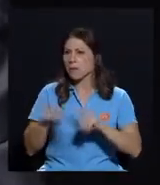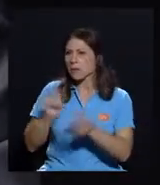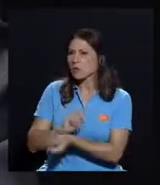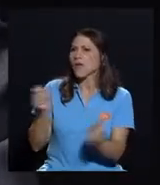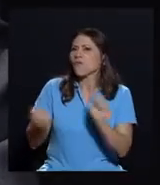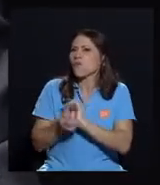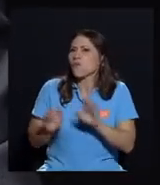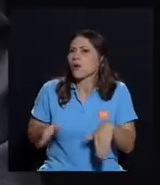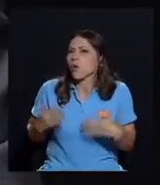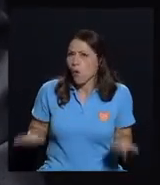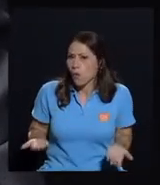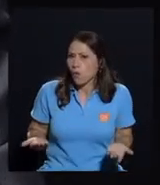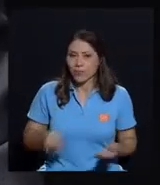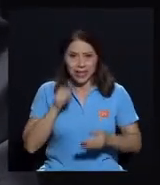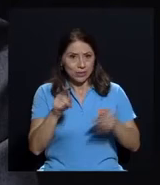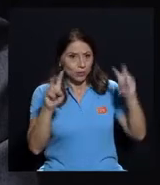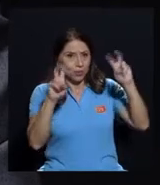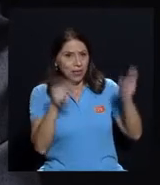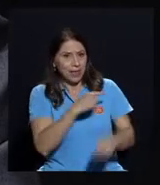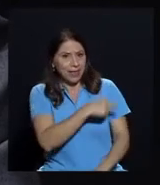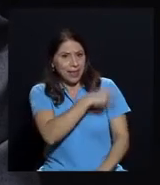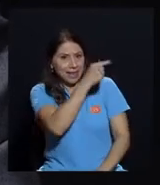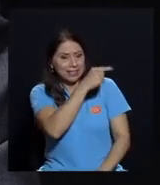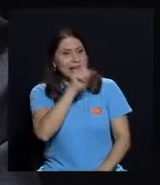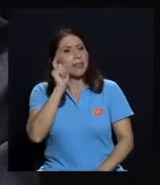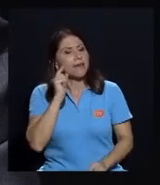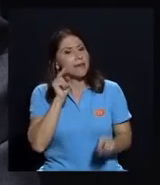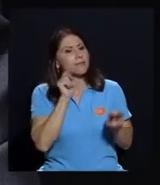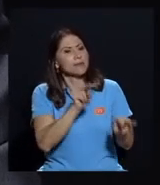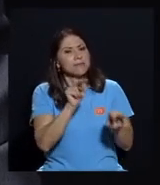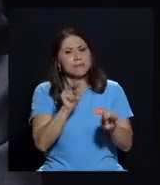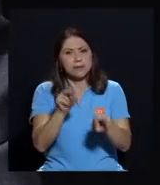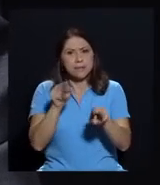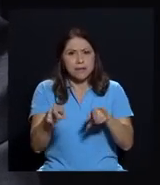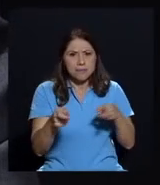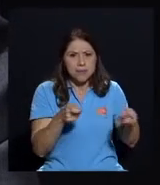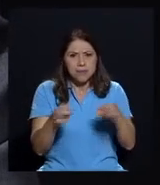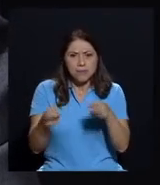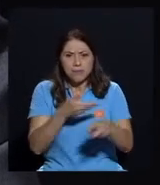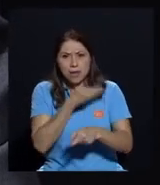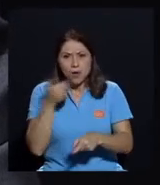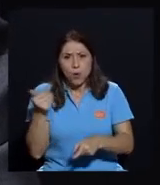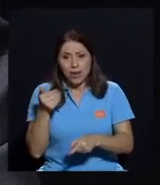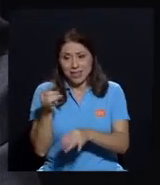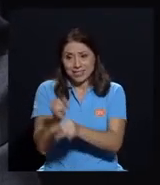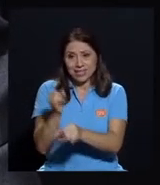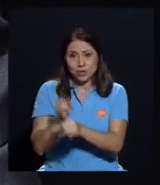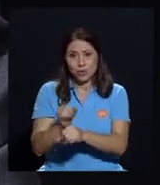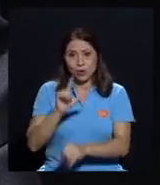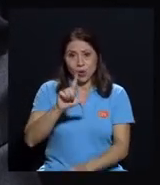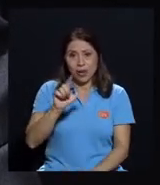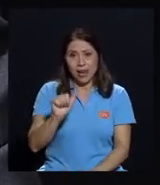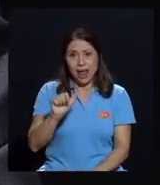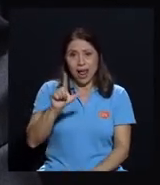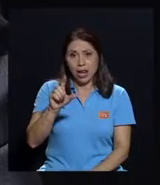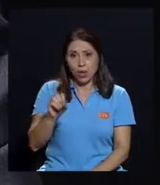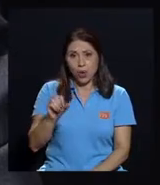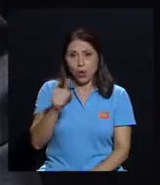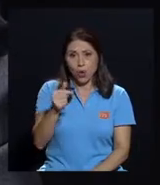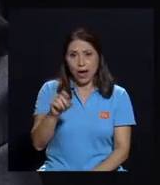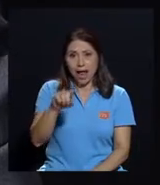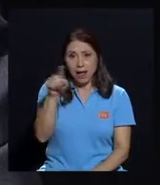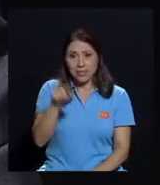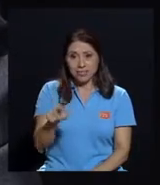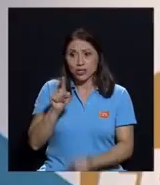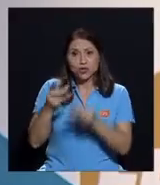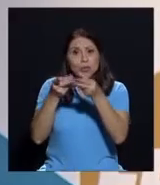de gerencia es un tema hay que meterse a gerenciar mejor este instituto la loga de mes incluso ha reportado que sube ejecuta parte de su